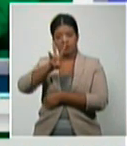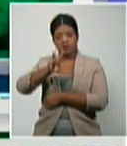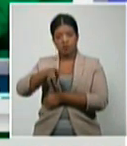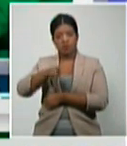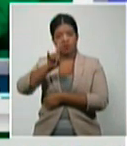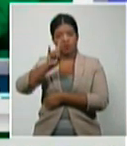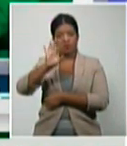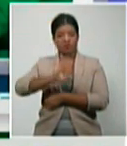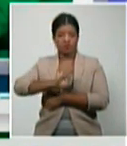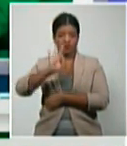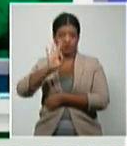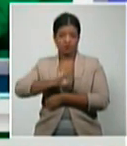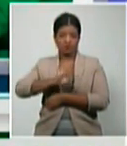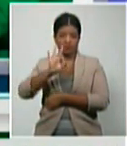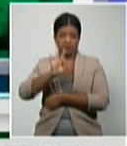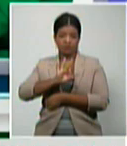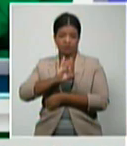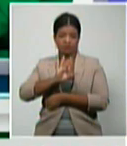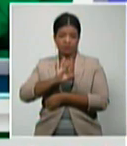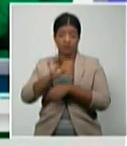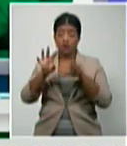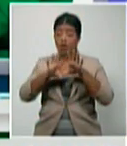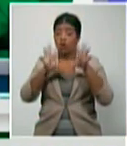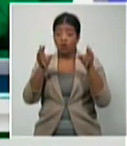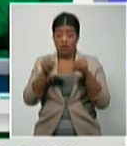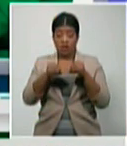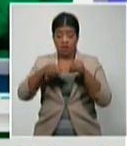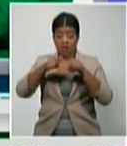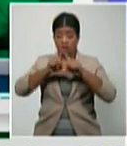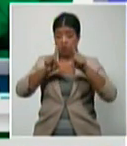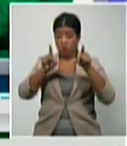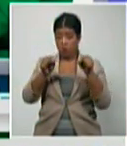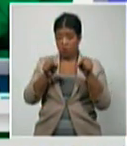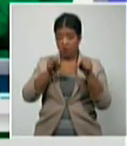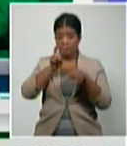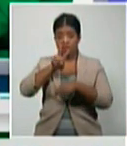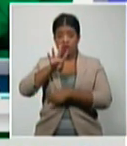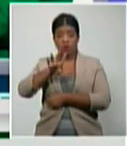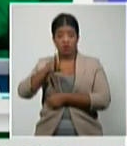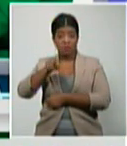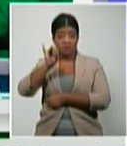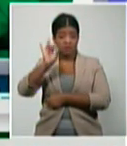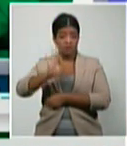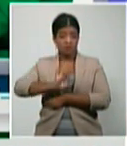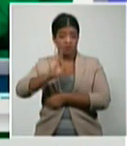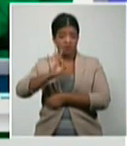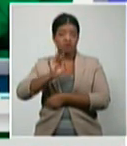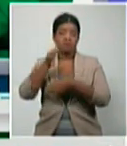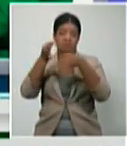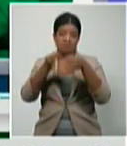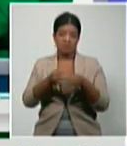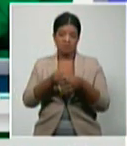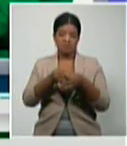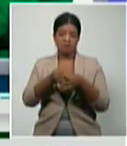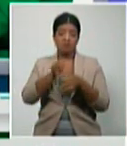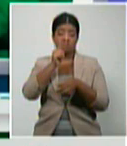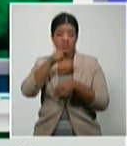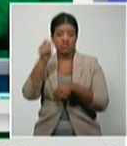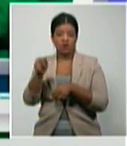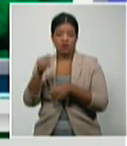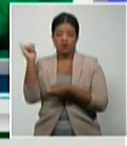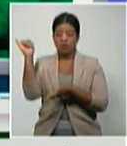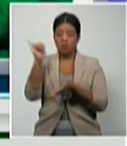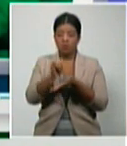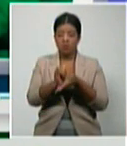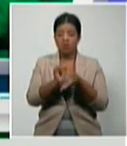23,9%. Y ya en el acumulado de Cuba, el 24,7% de todos los casos diagnosticados,